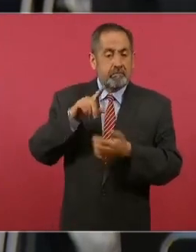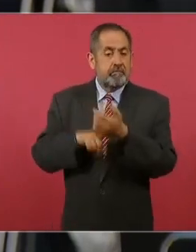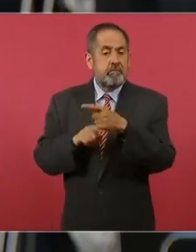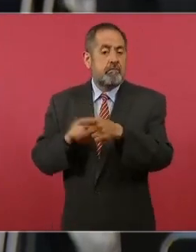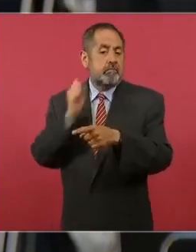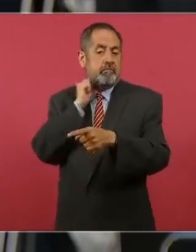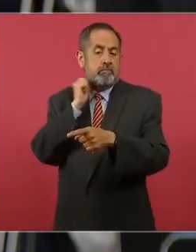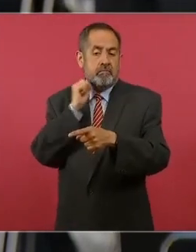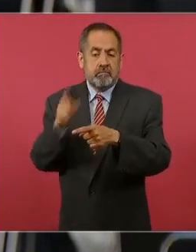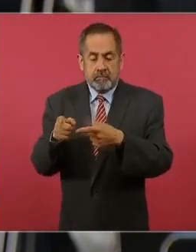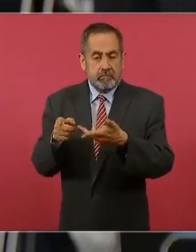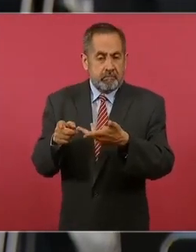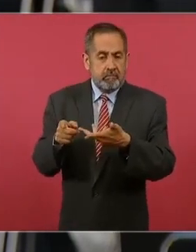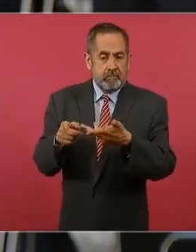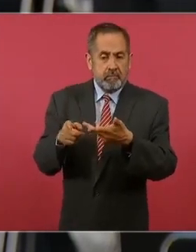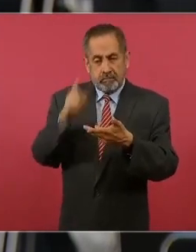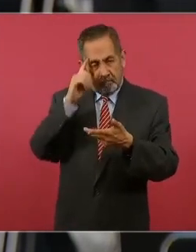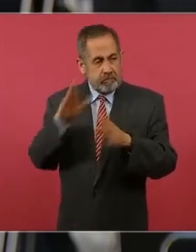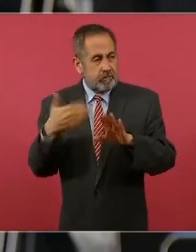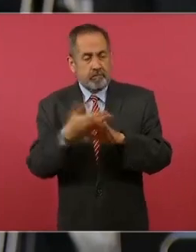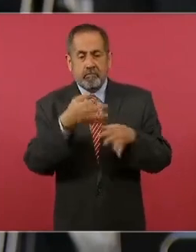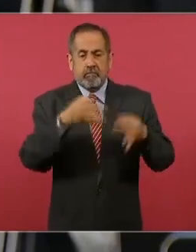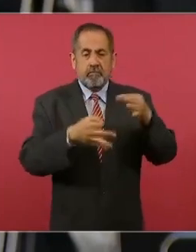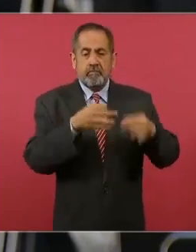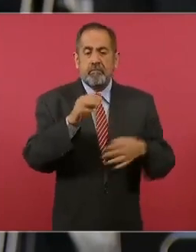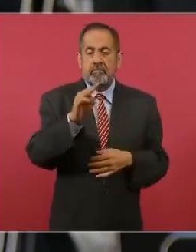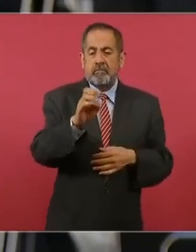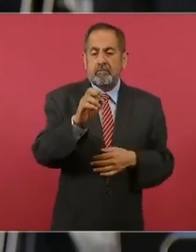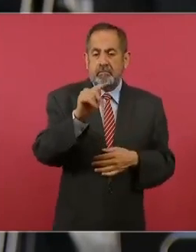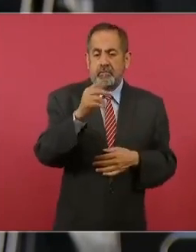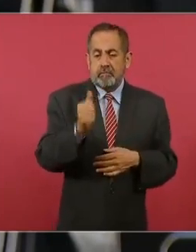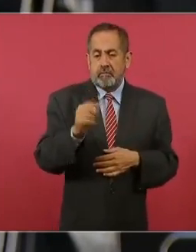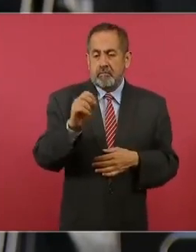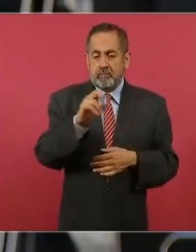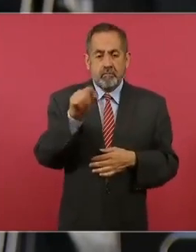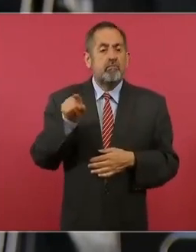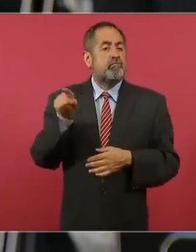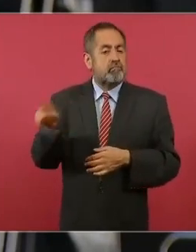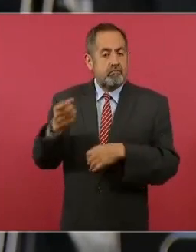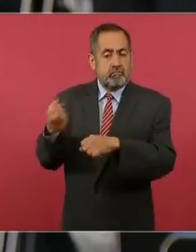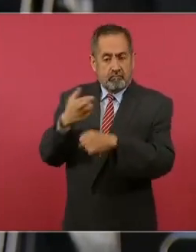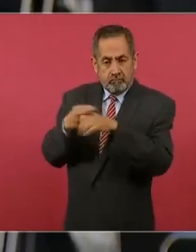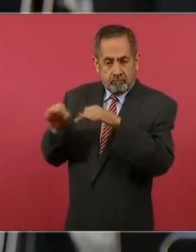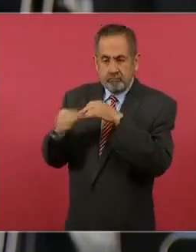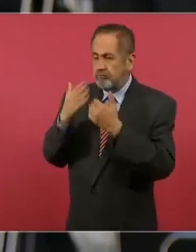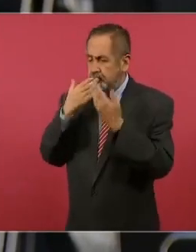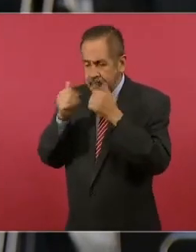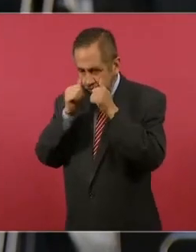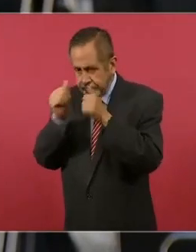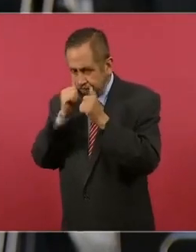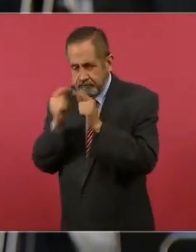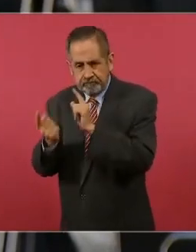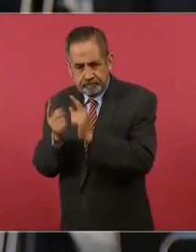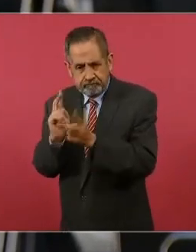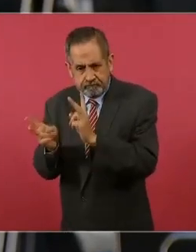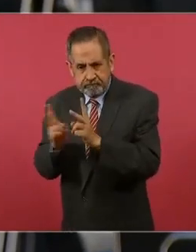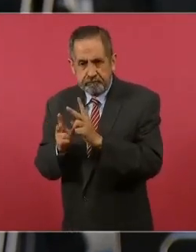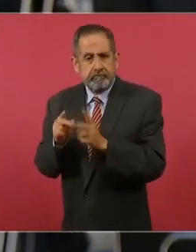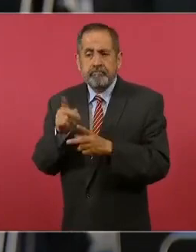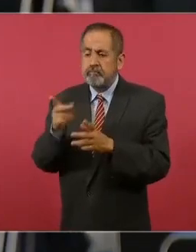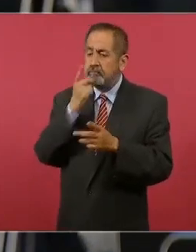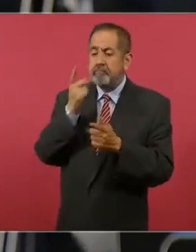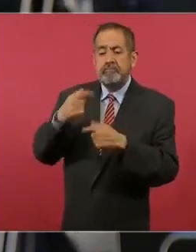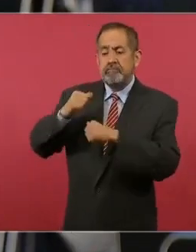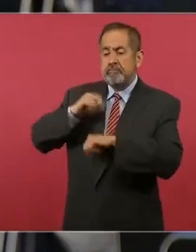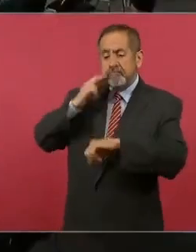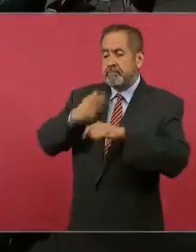del sindicato del Senado y contra la magistrada Berta Orozco, fueron recibidos muy bien por la Secretaría del Trabajo, pero no es la encargada, sino